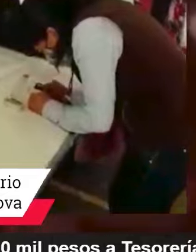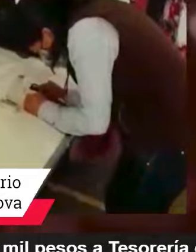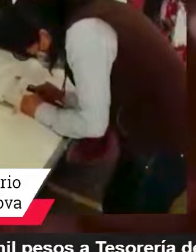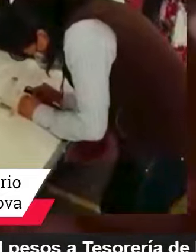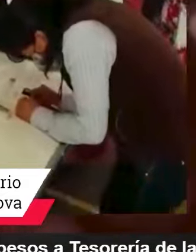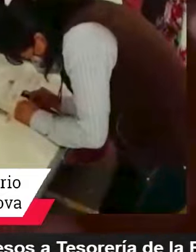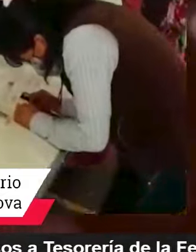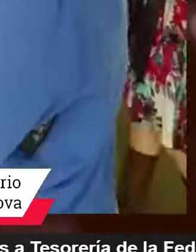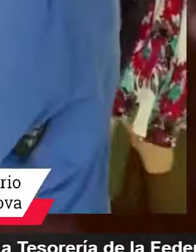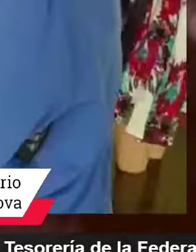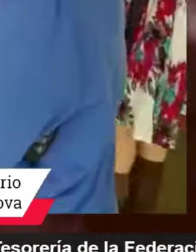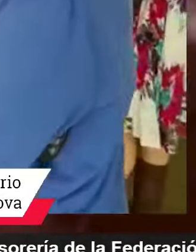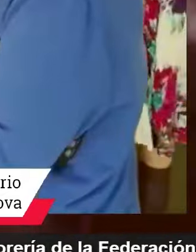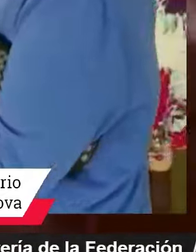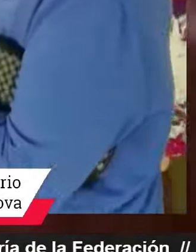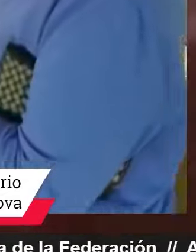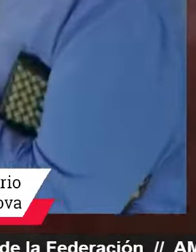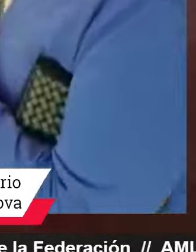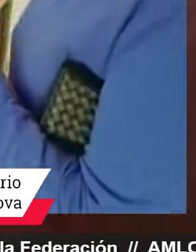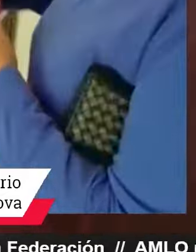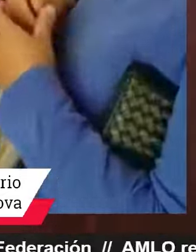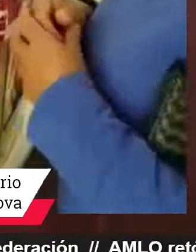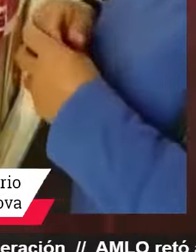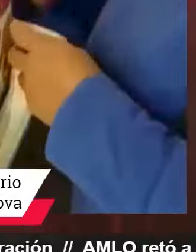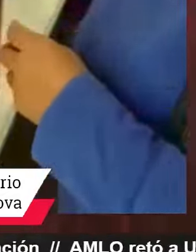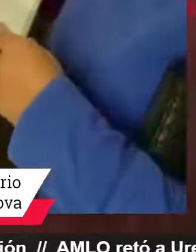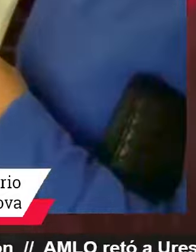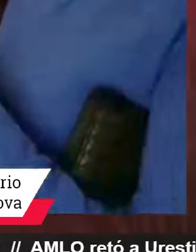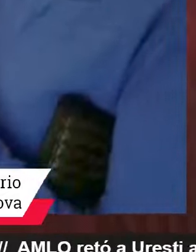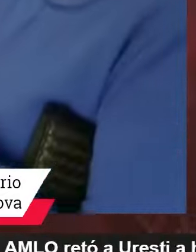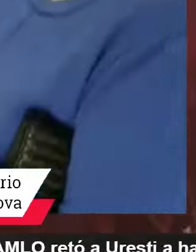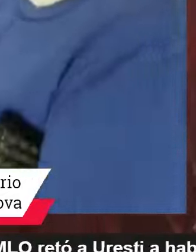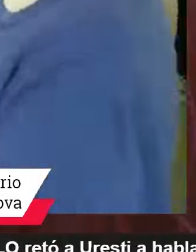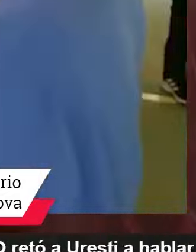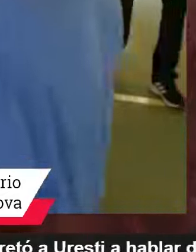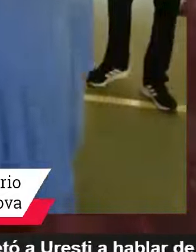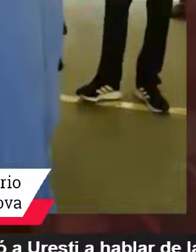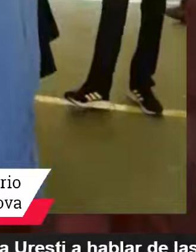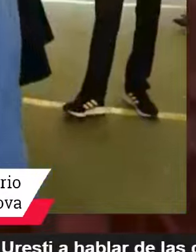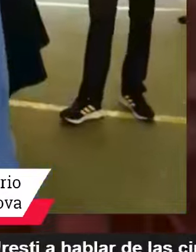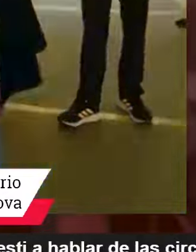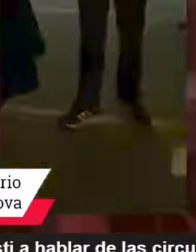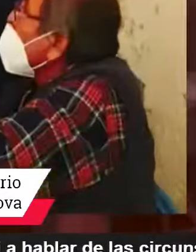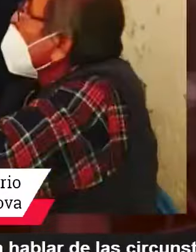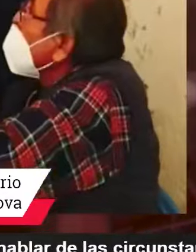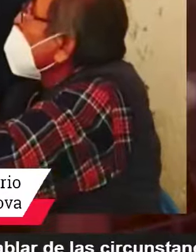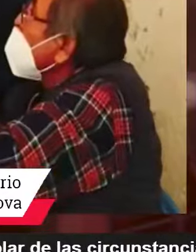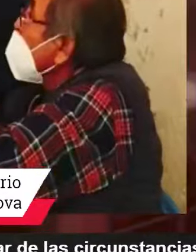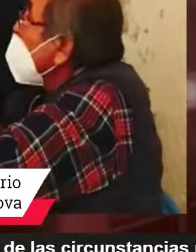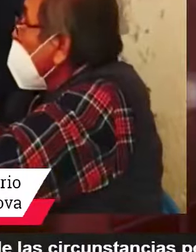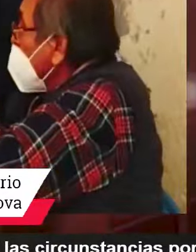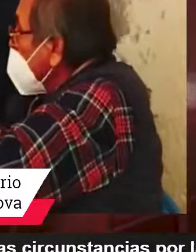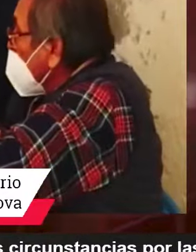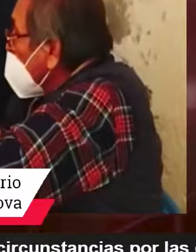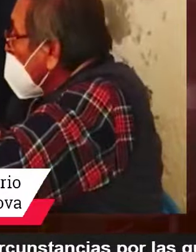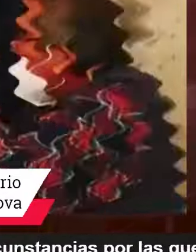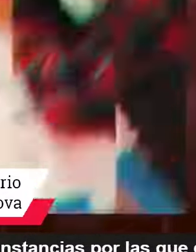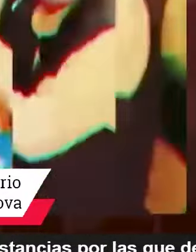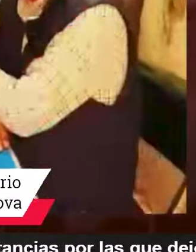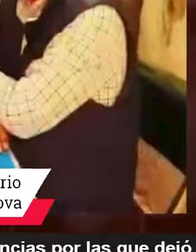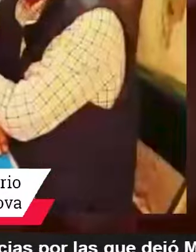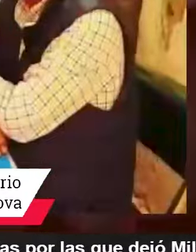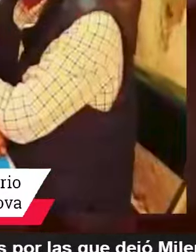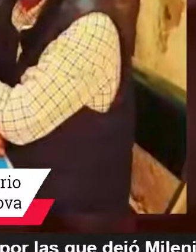vendrán a hacer observa electoral porque sí existe un presupuesto y México está pagando por esa observación